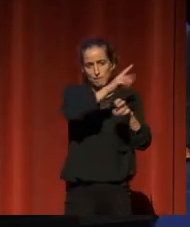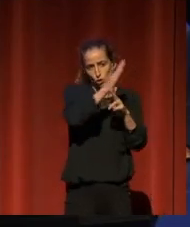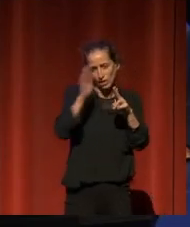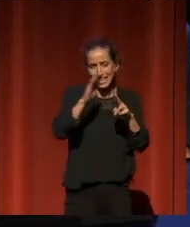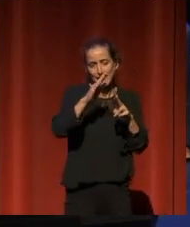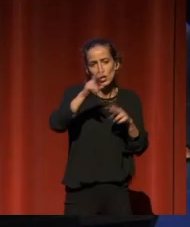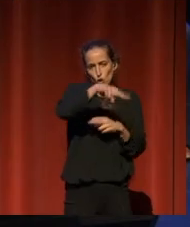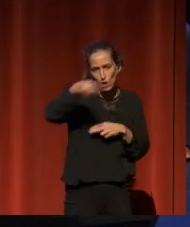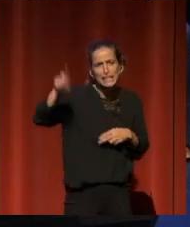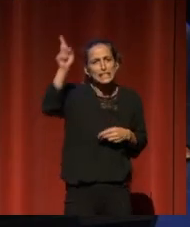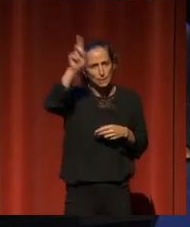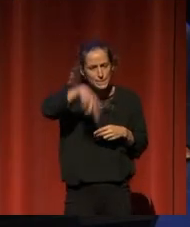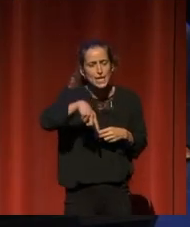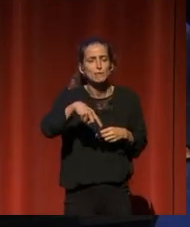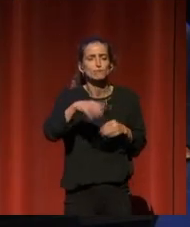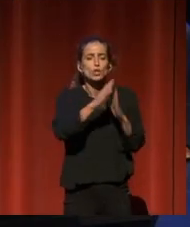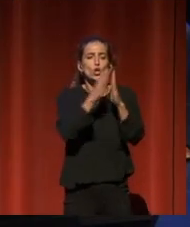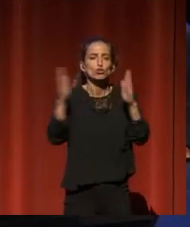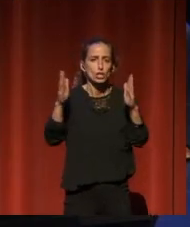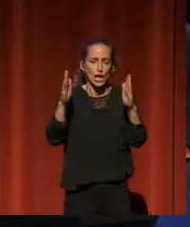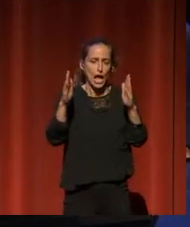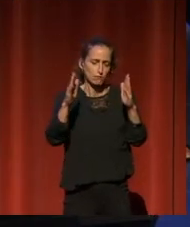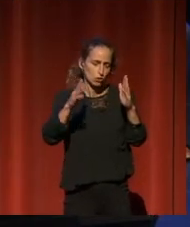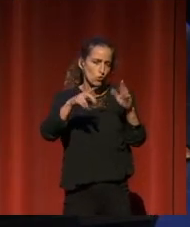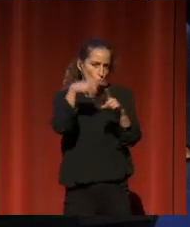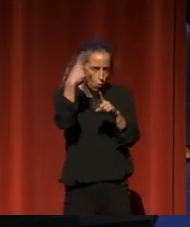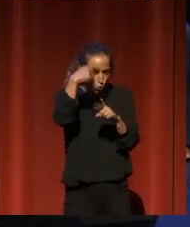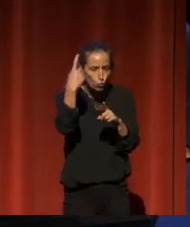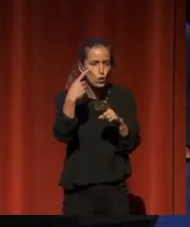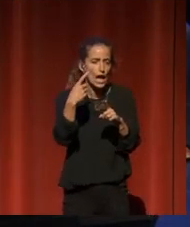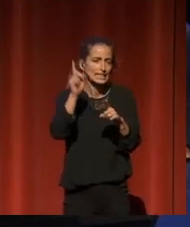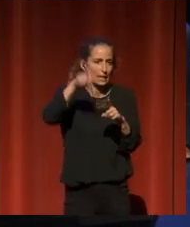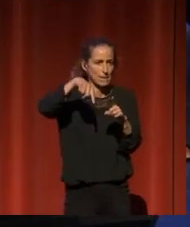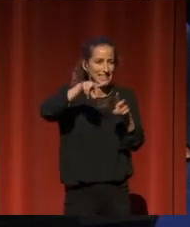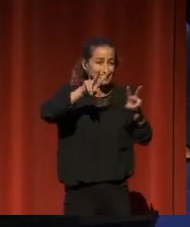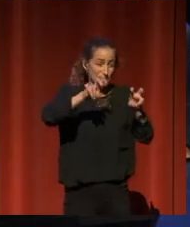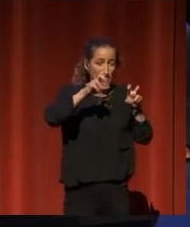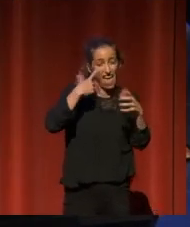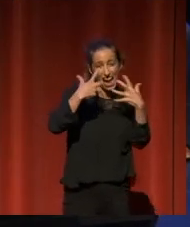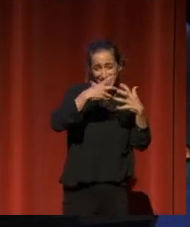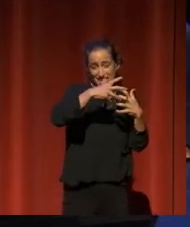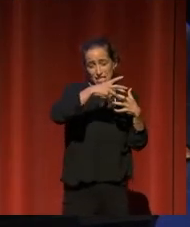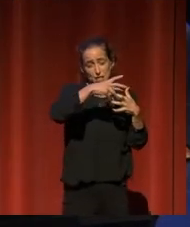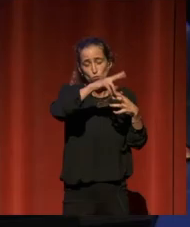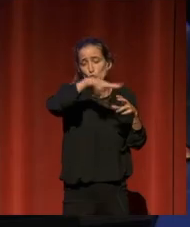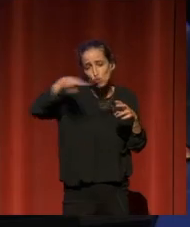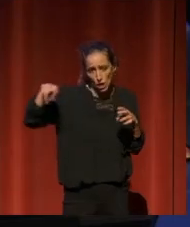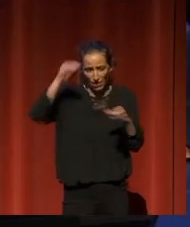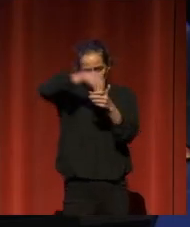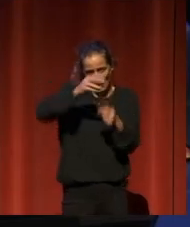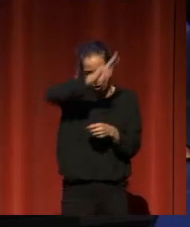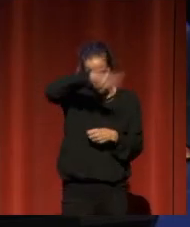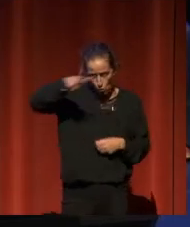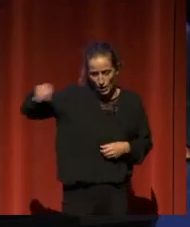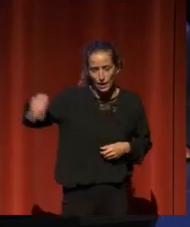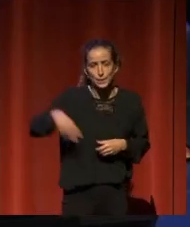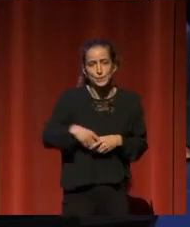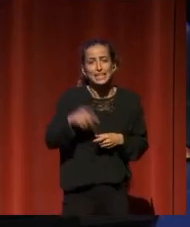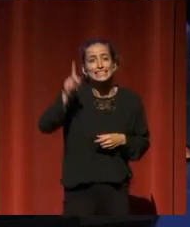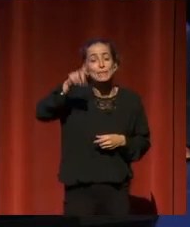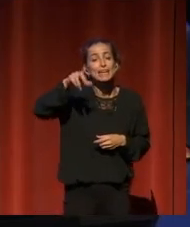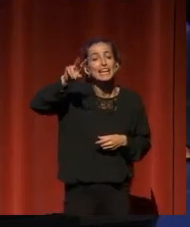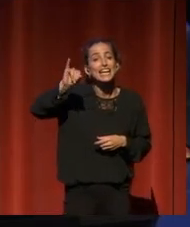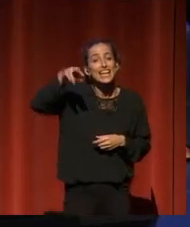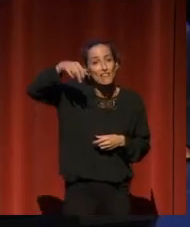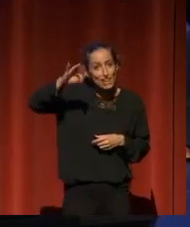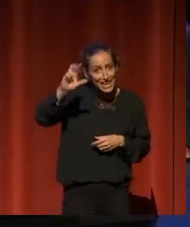Ministerio de cultura y en la autoridad pública de archivos bibliotecas y museos en en Noruega y fue miembro también en ifla de